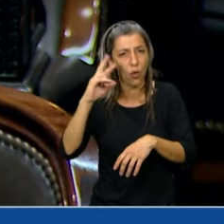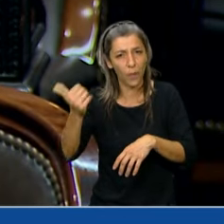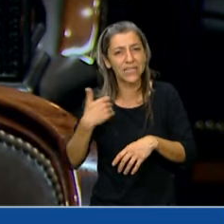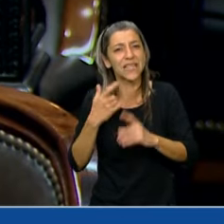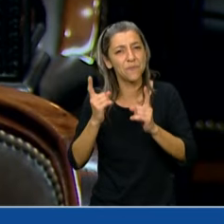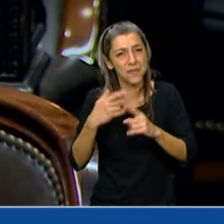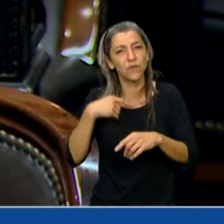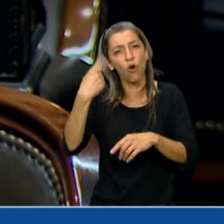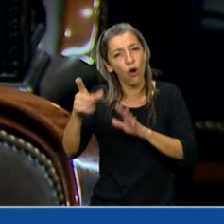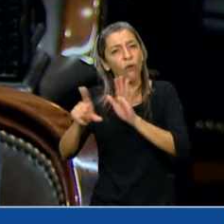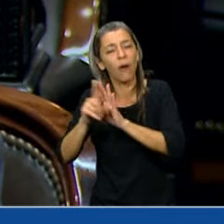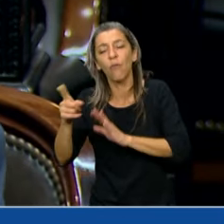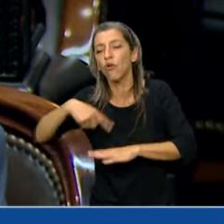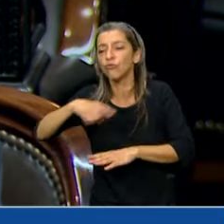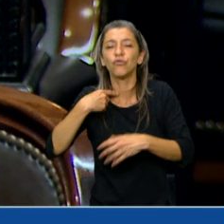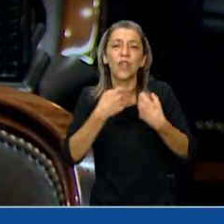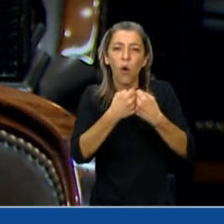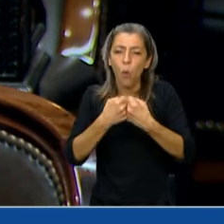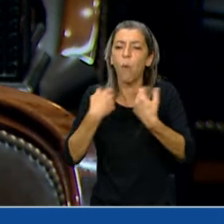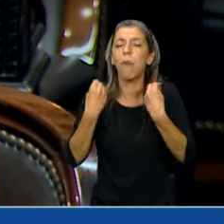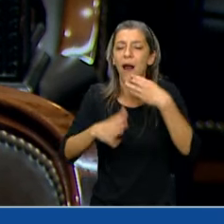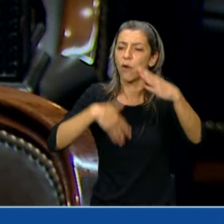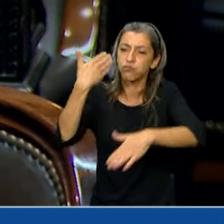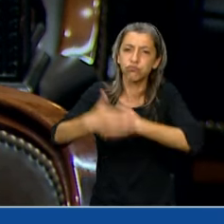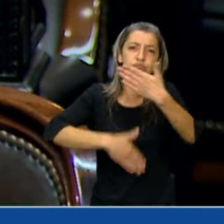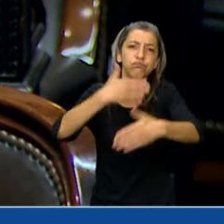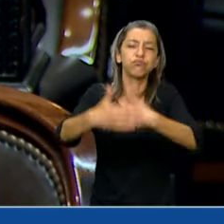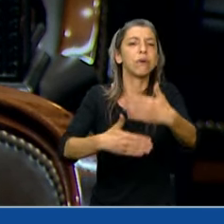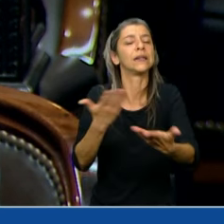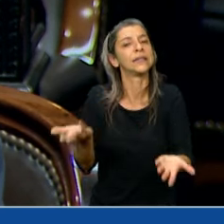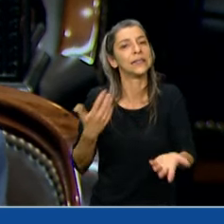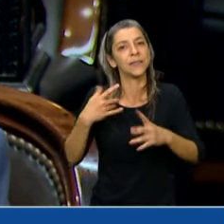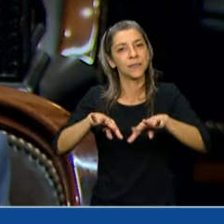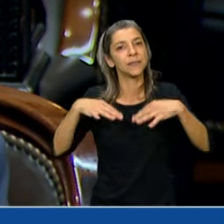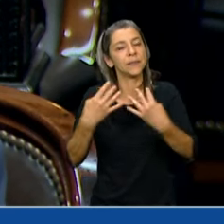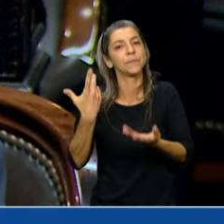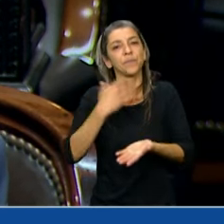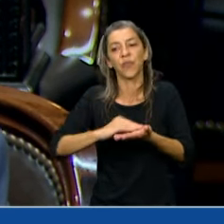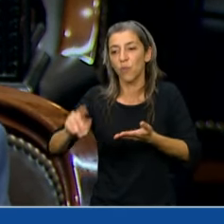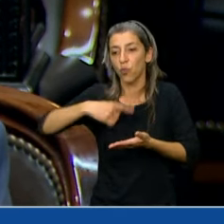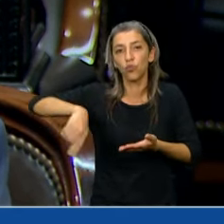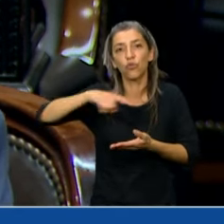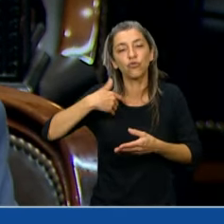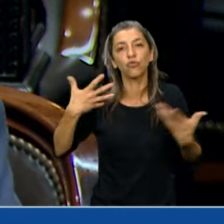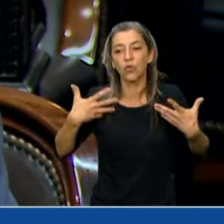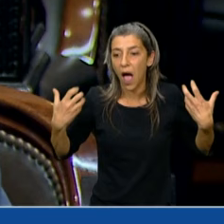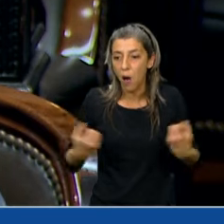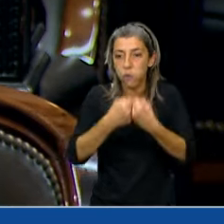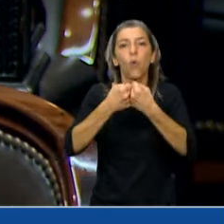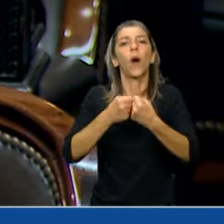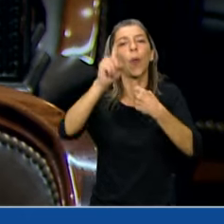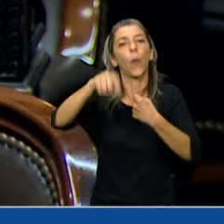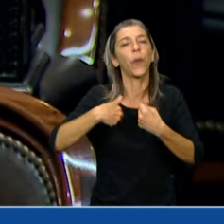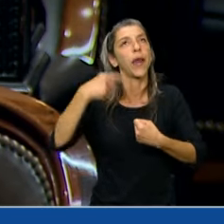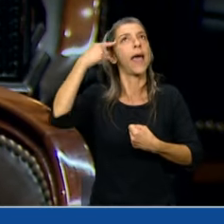2006 el voto y el acompañamiento de una gran parte de este recinto le da credibilidad le da poder